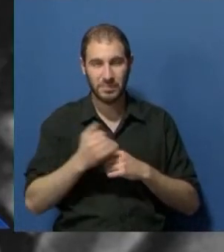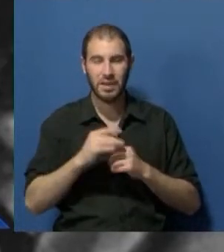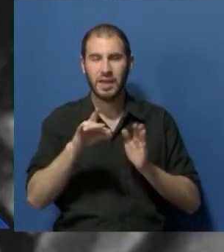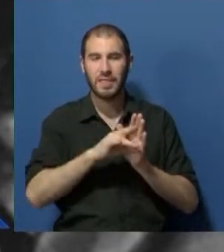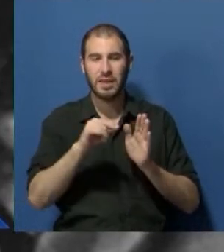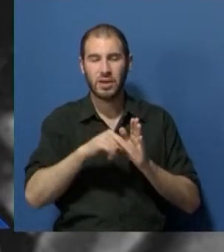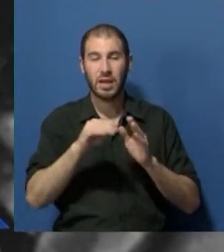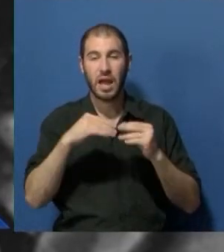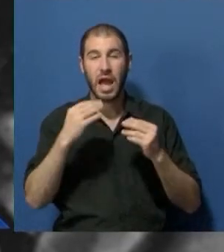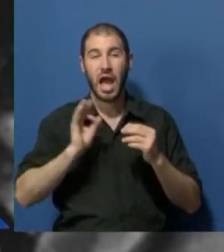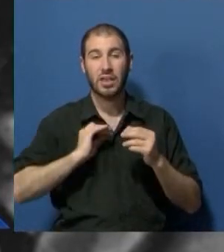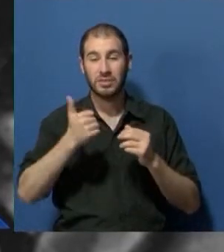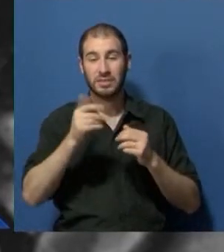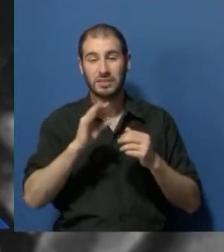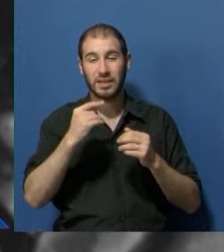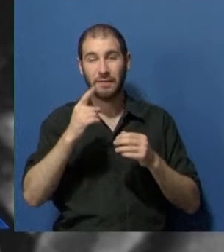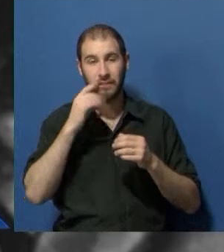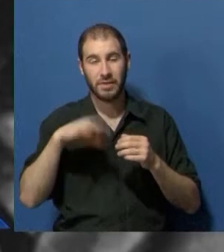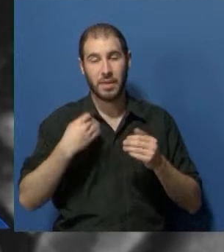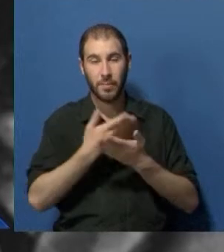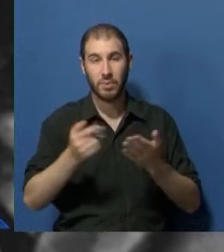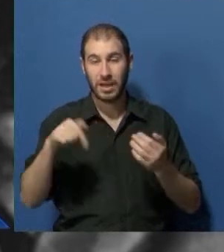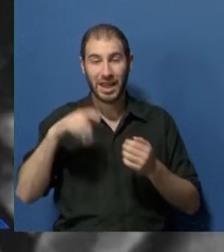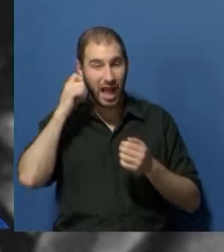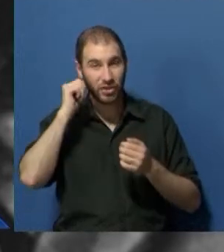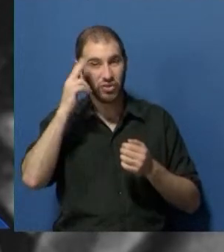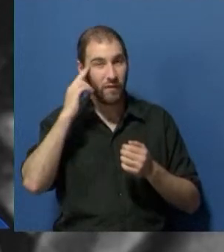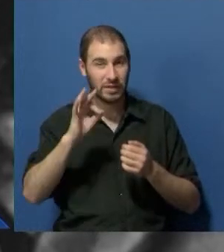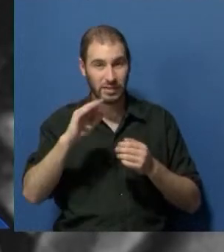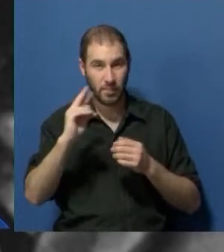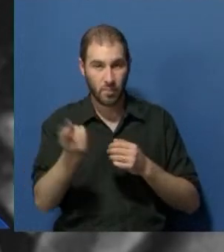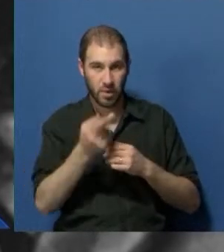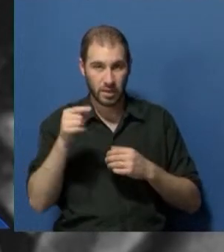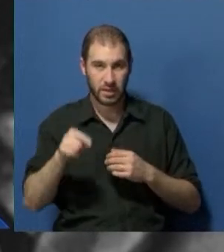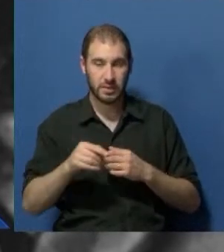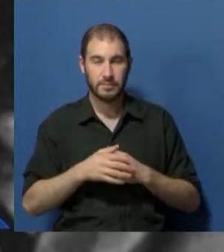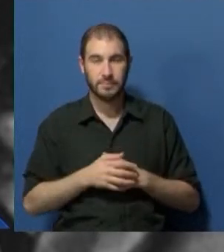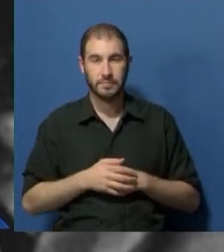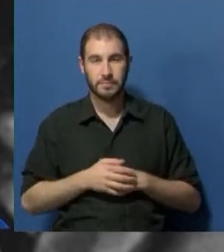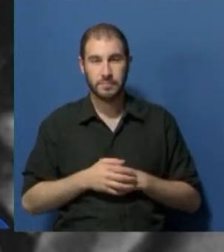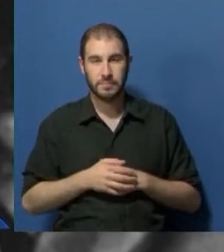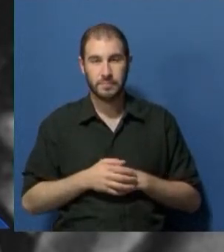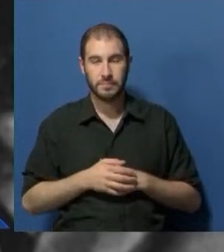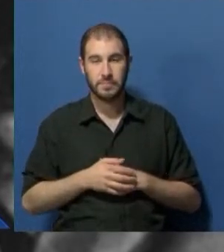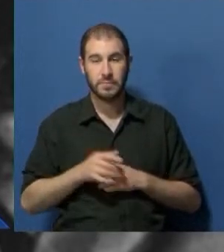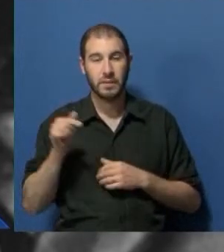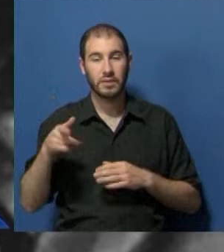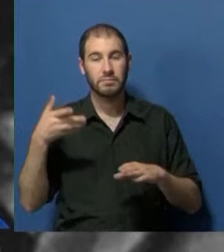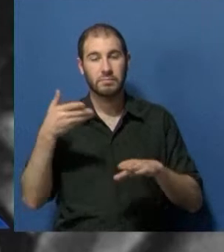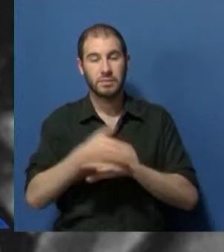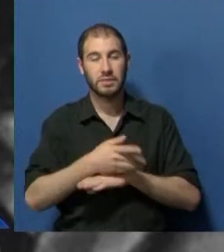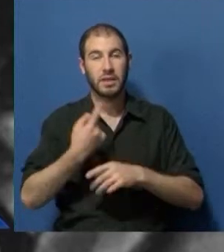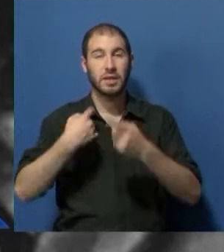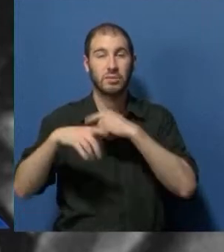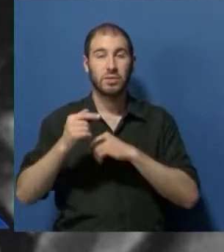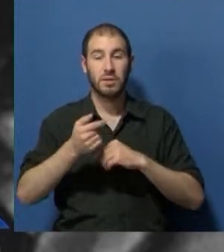son 60 años de vida pública de Fidel. Murió a los 90 años, es decir que generó su irrupción en la historia